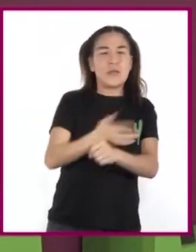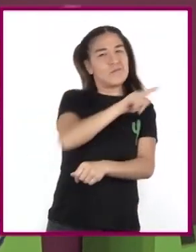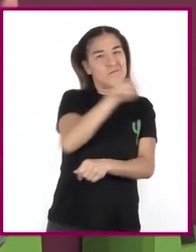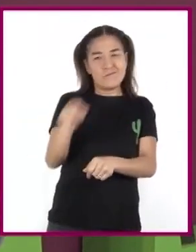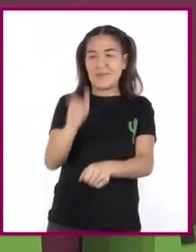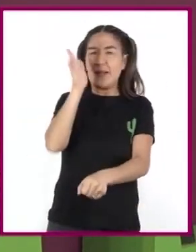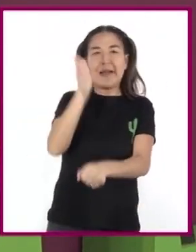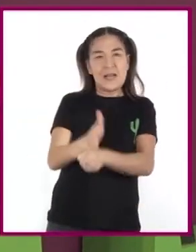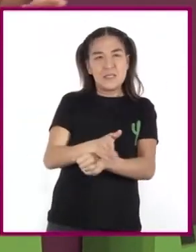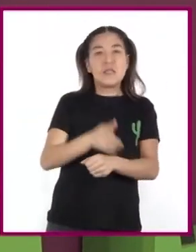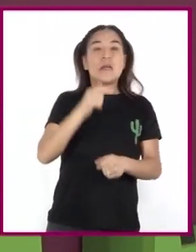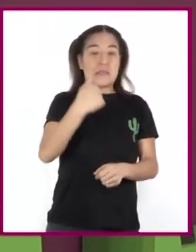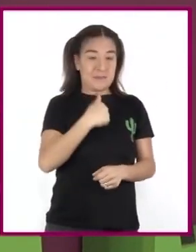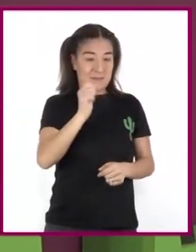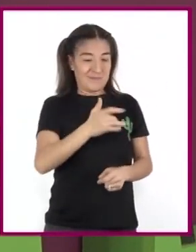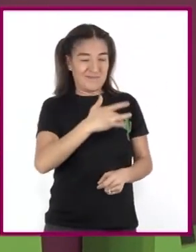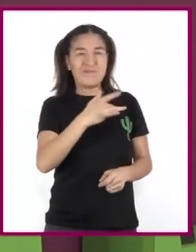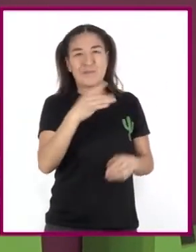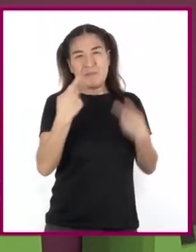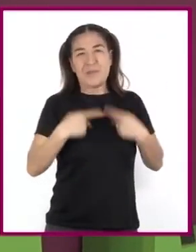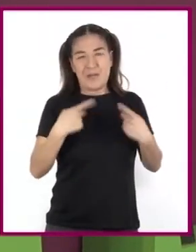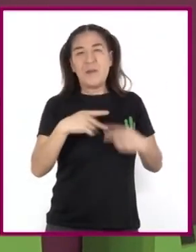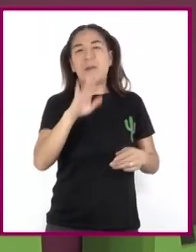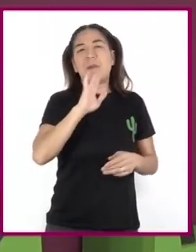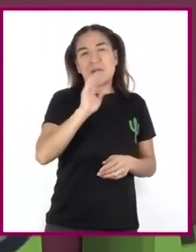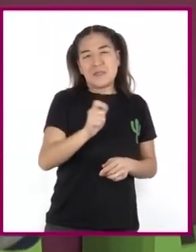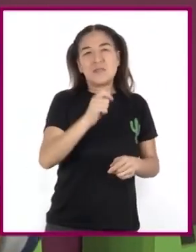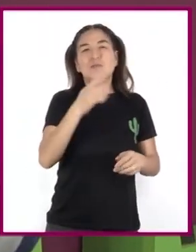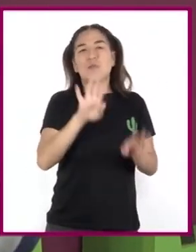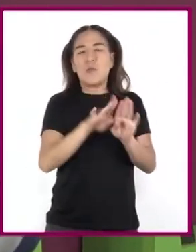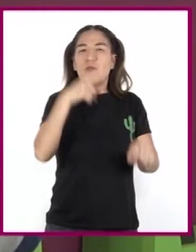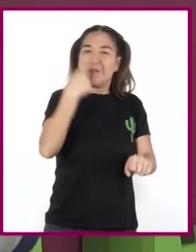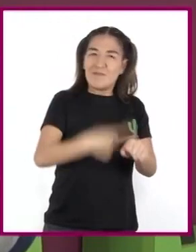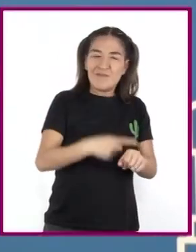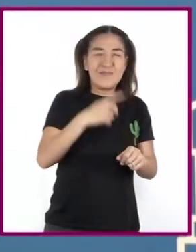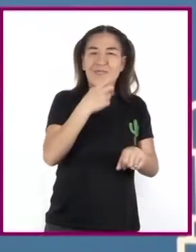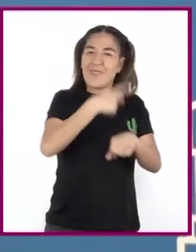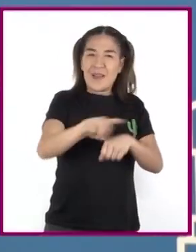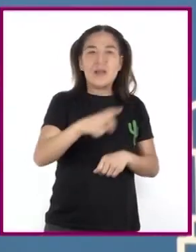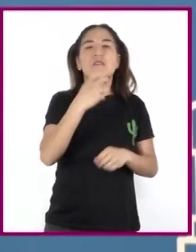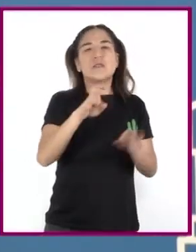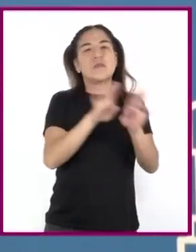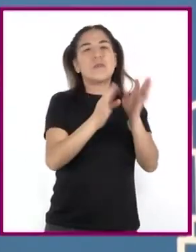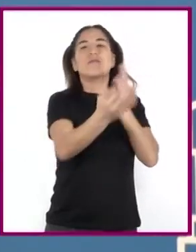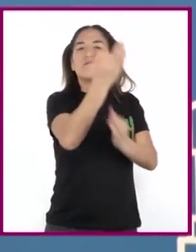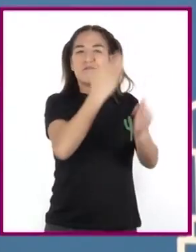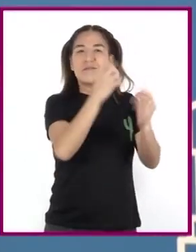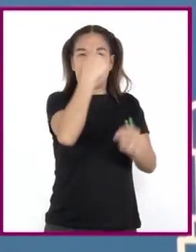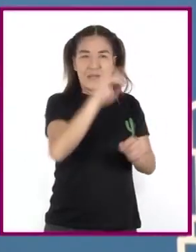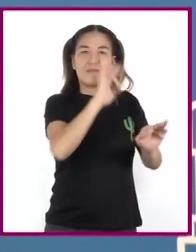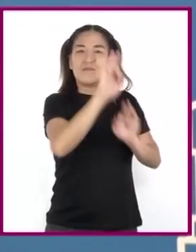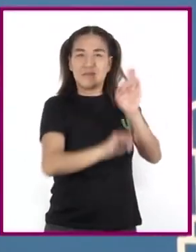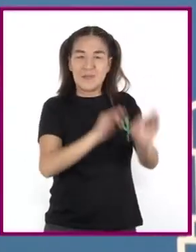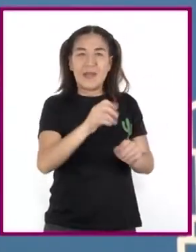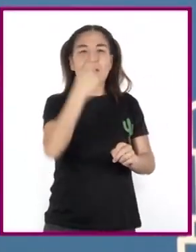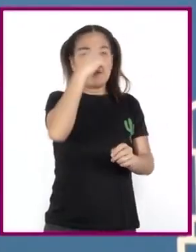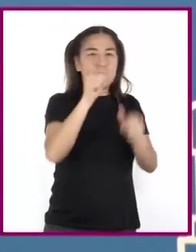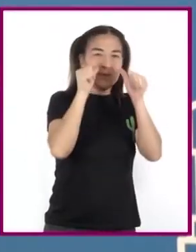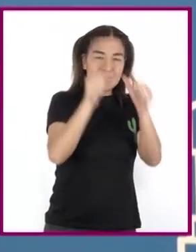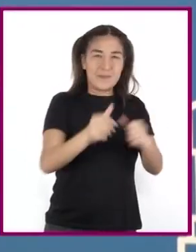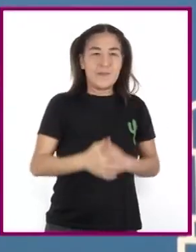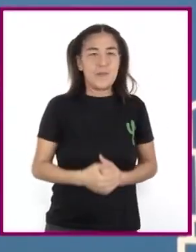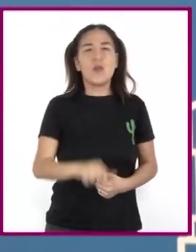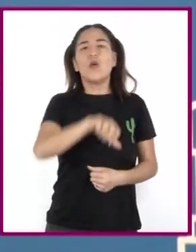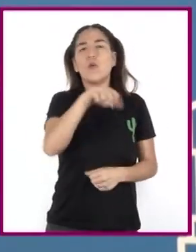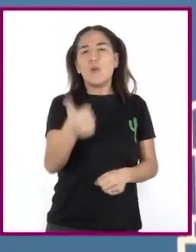las víctimas puedan acceder a la justicia y reparación del daño. Otra alternativa de la población